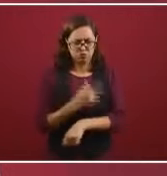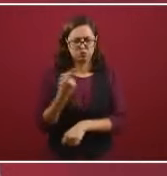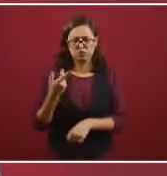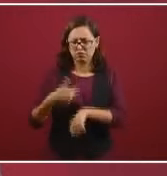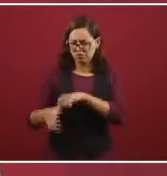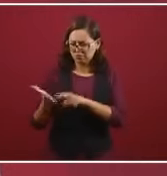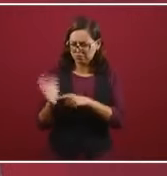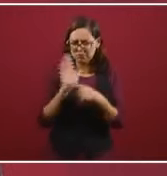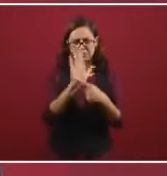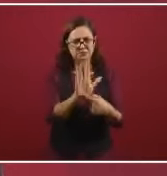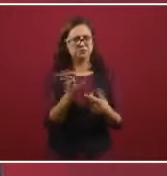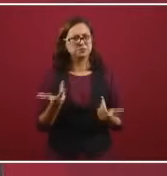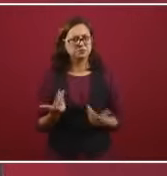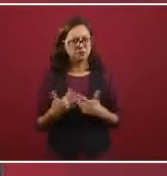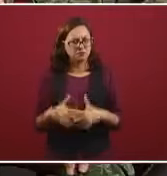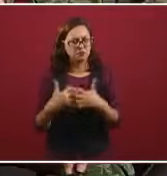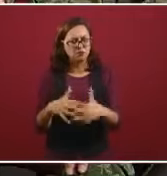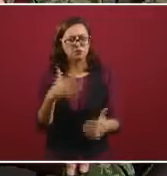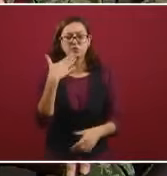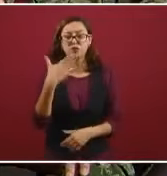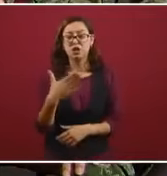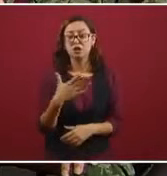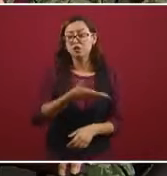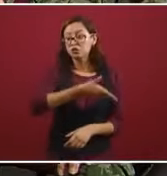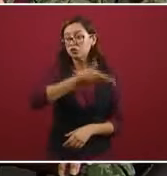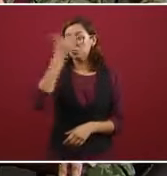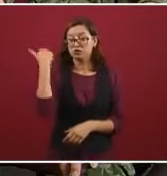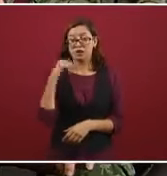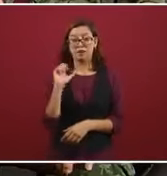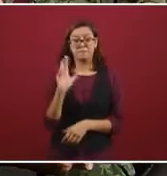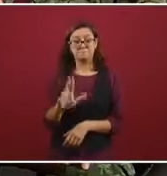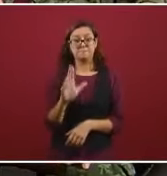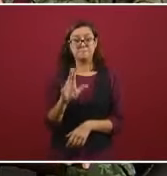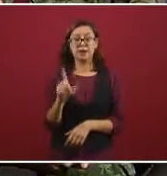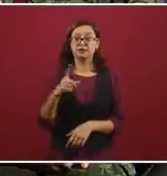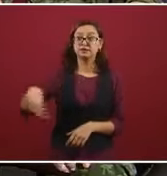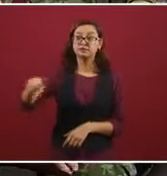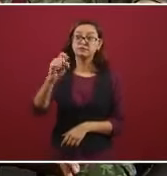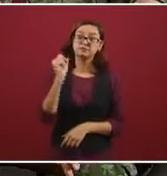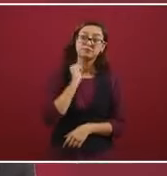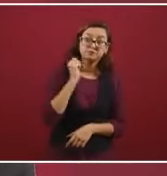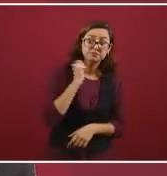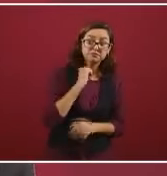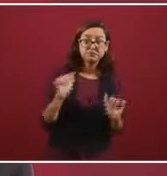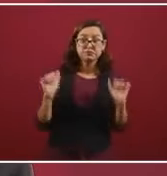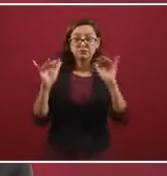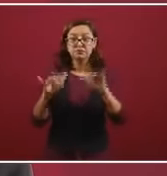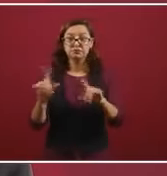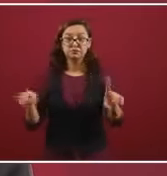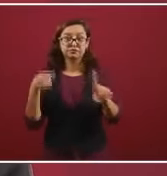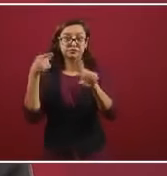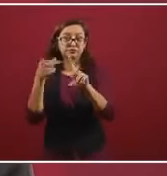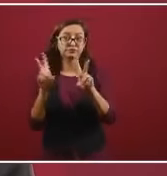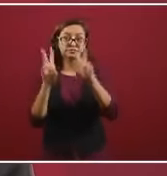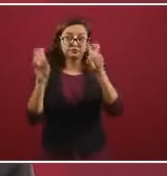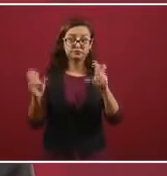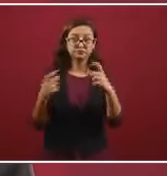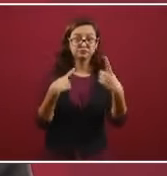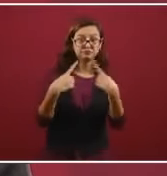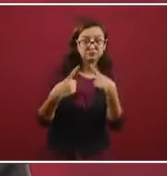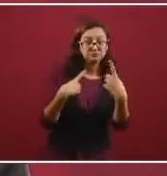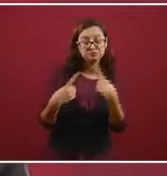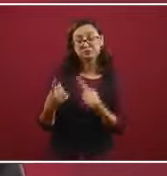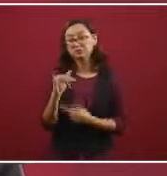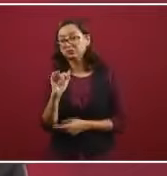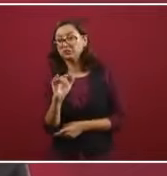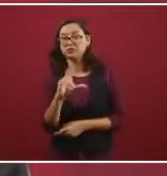Entonces, no sé si el martes ellos lo quieran plantear. Desconozco si sea uno de sus objetivos en esa reunión plantearlo,